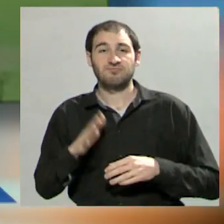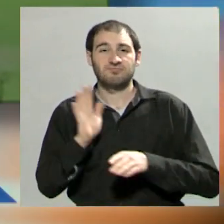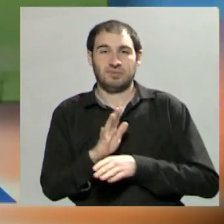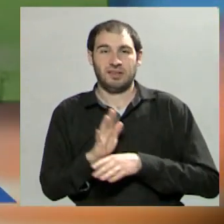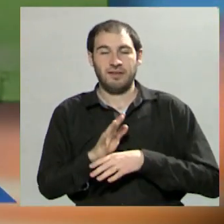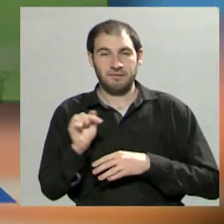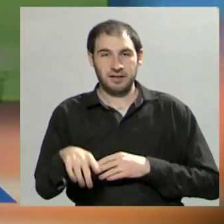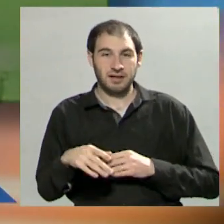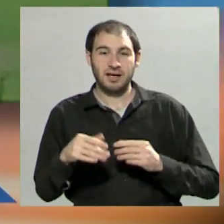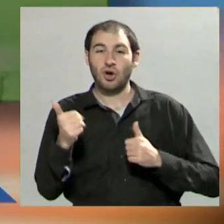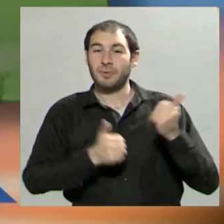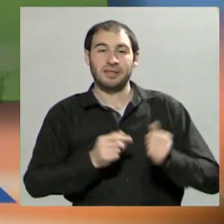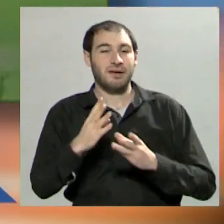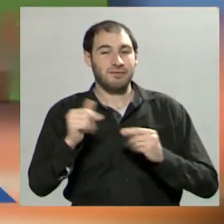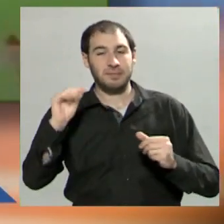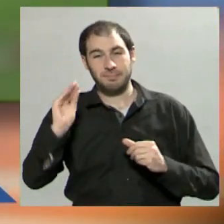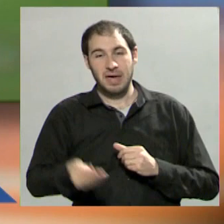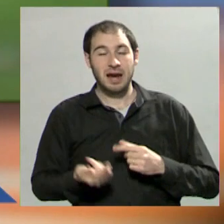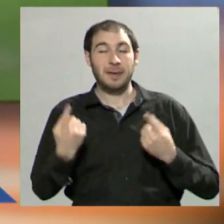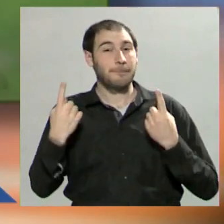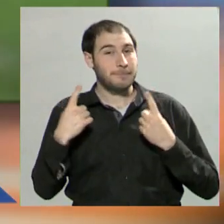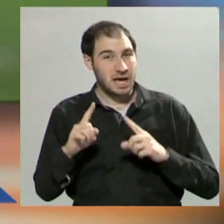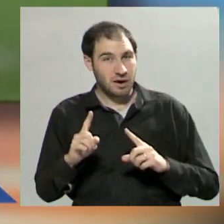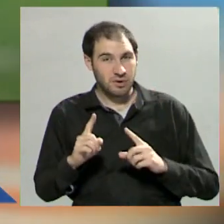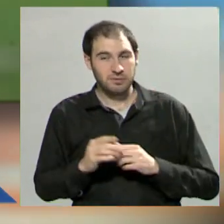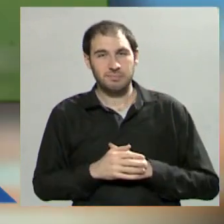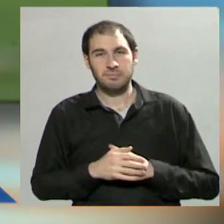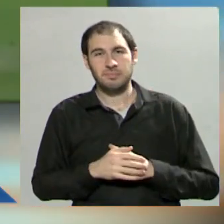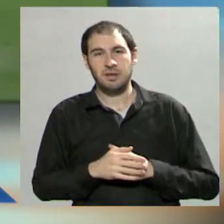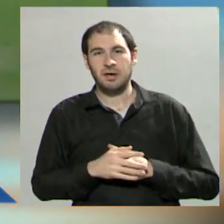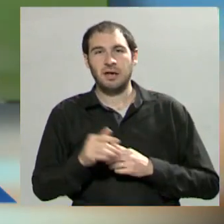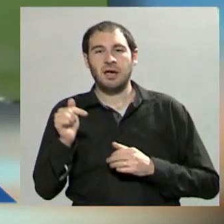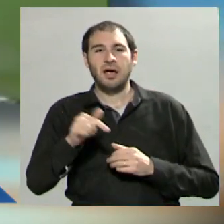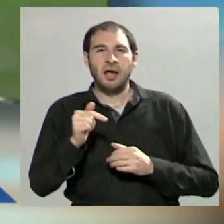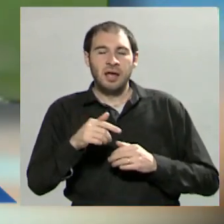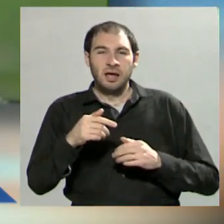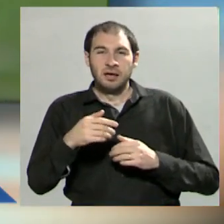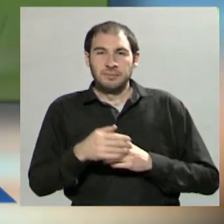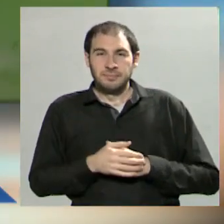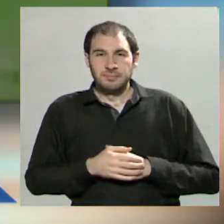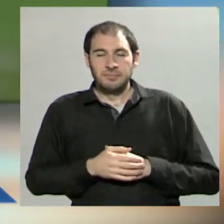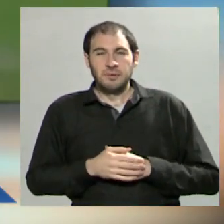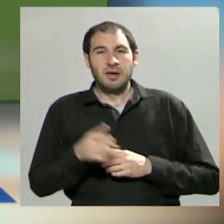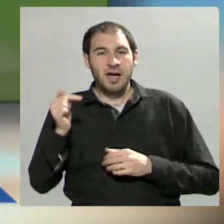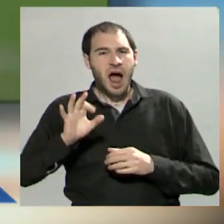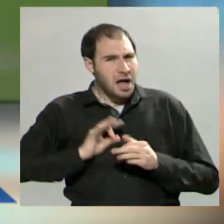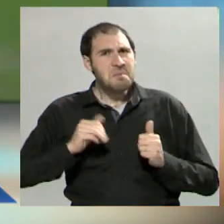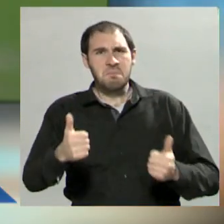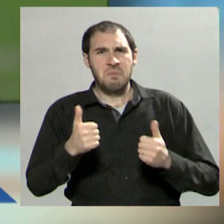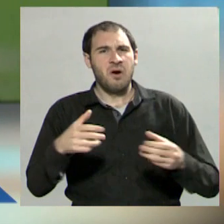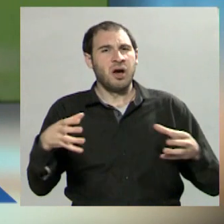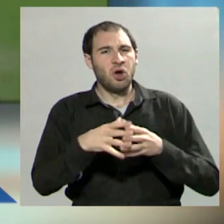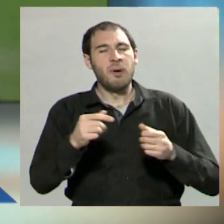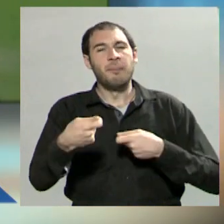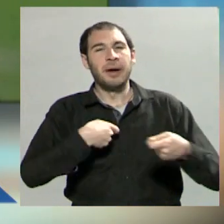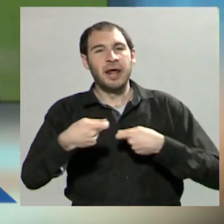significó cerrar la temporada con una derrota, pero sin desmerecer el gran año que tuvo el equipo que